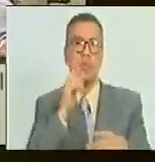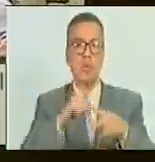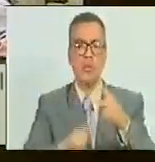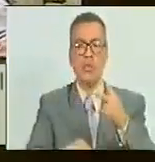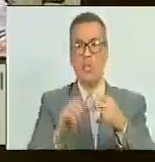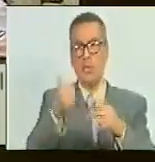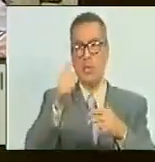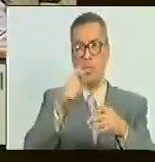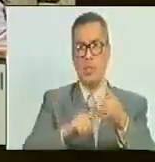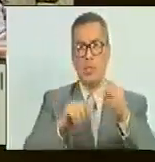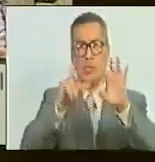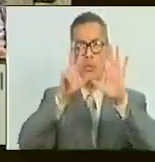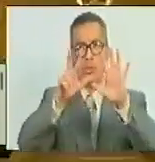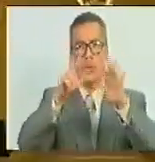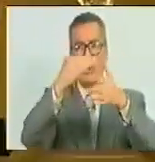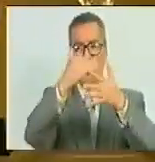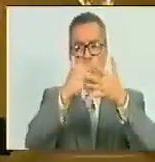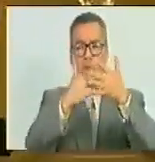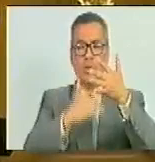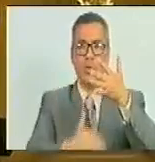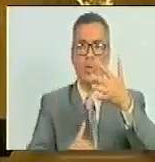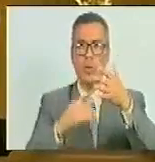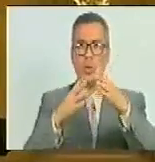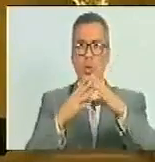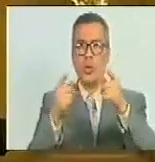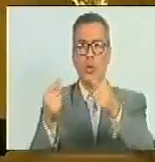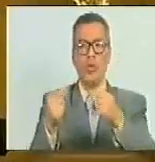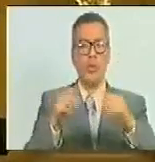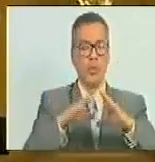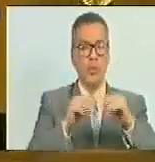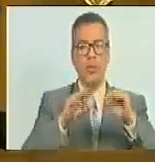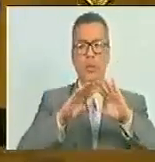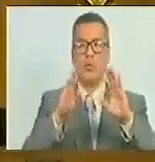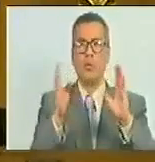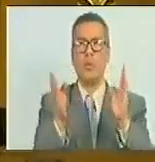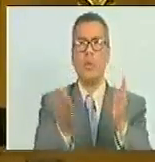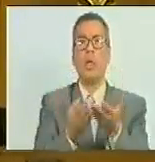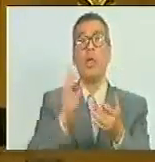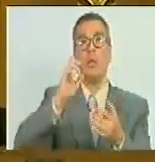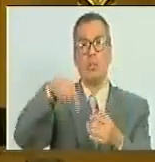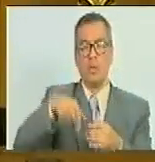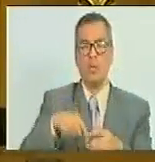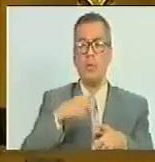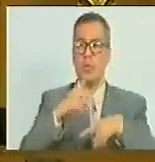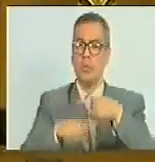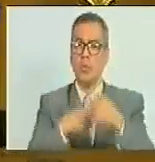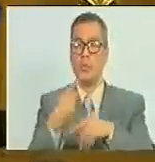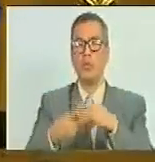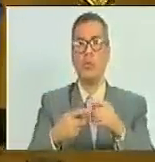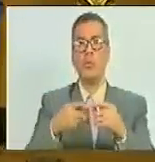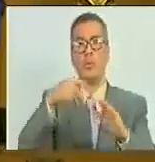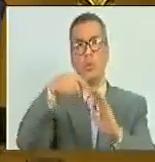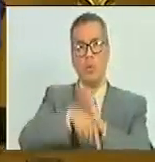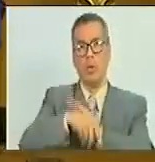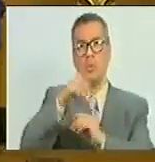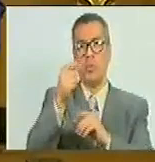el 18º lugar dentro del ranking de las economías del mundo, también por su Producto Interno Bruto.